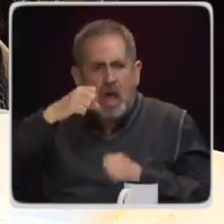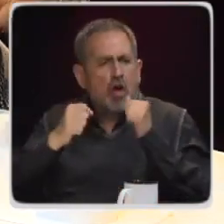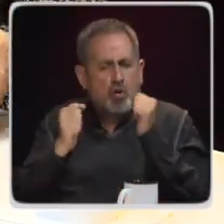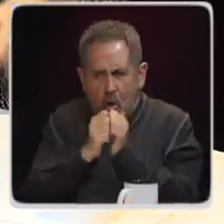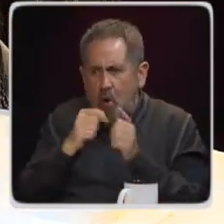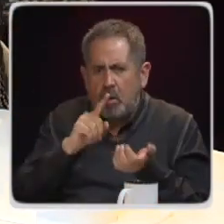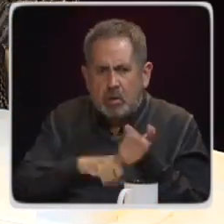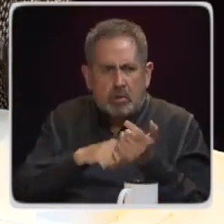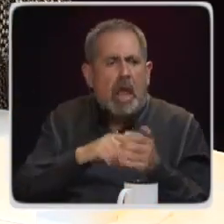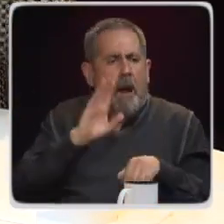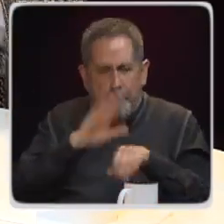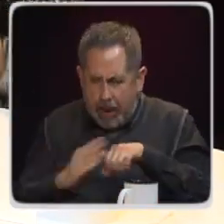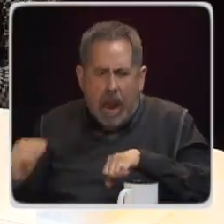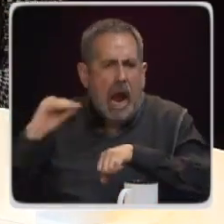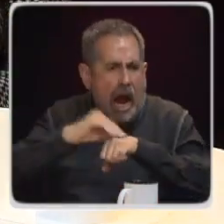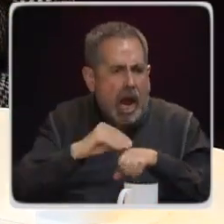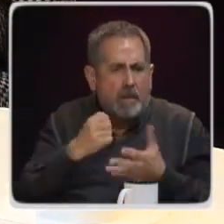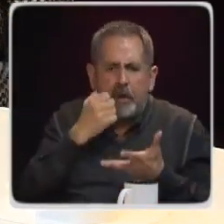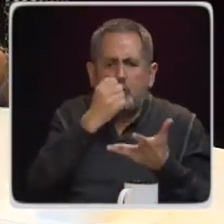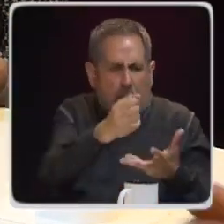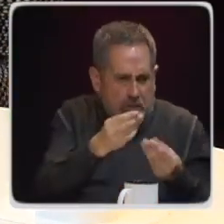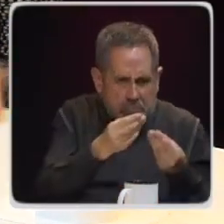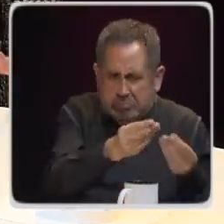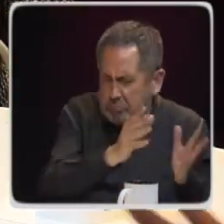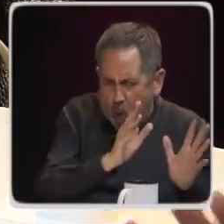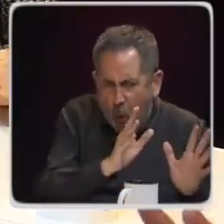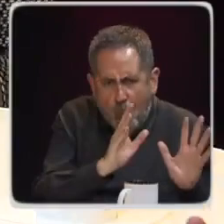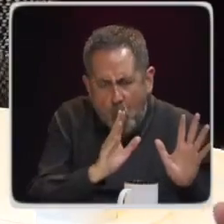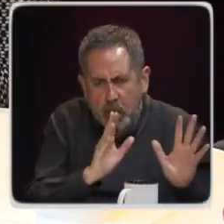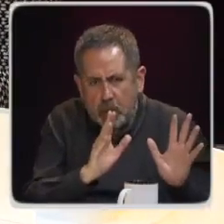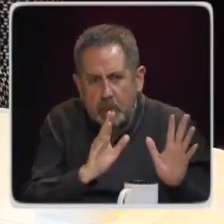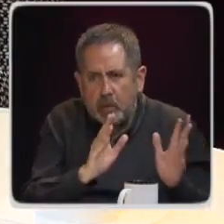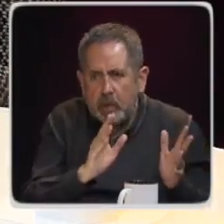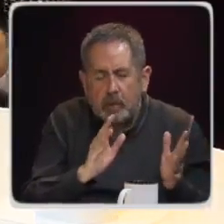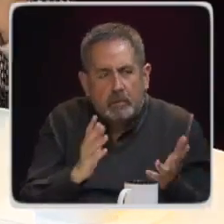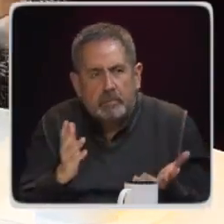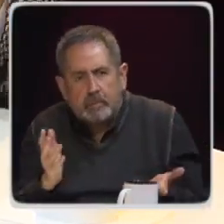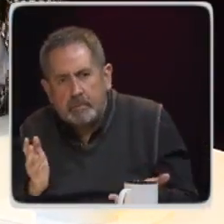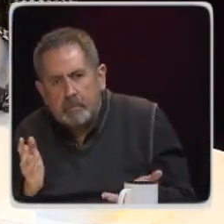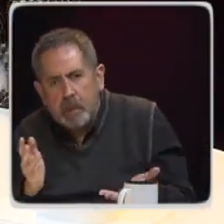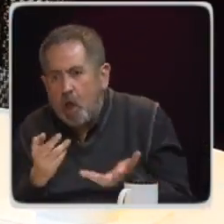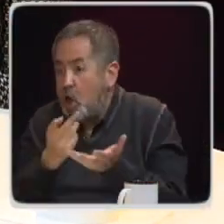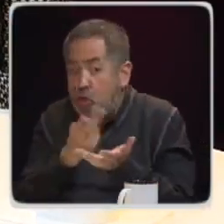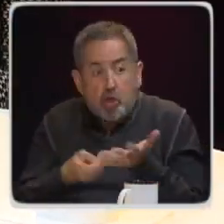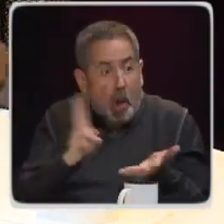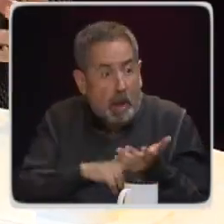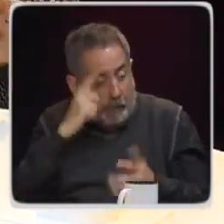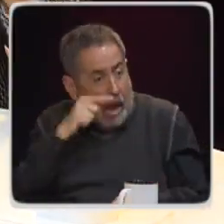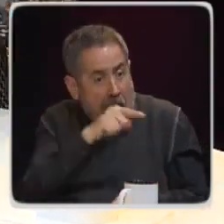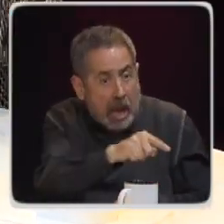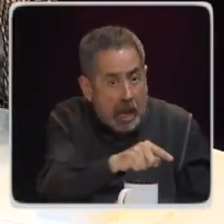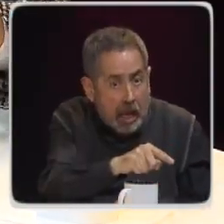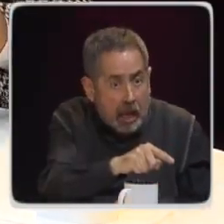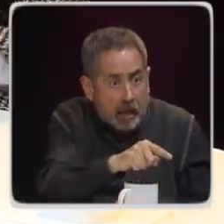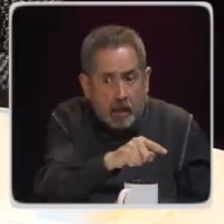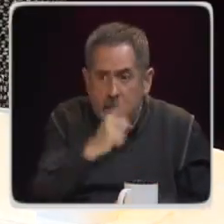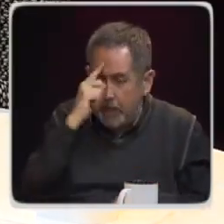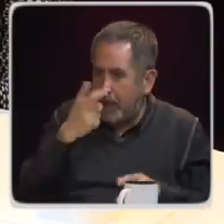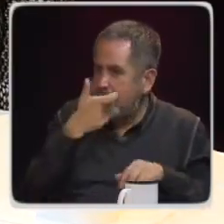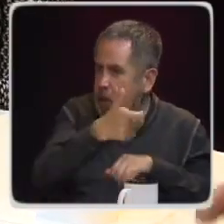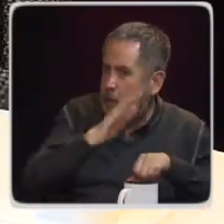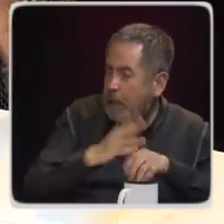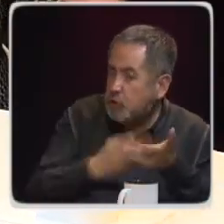estas personas con discapacidad que son adquiridas o son natas, ¿no? Entonces, ¿cómo lo hacemos?